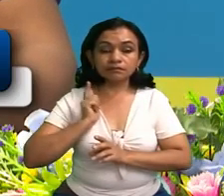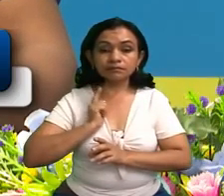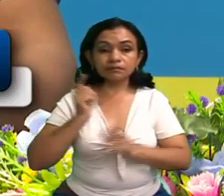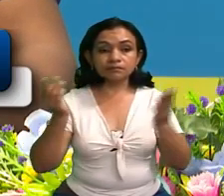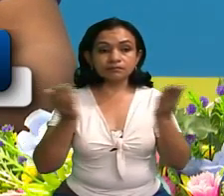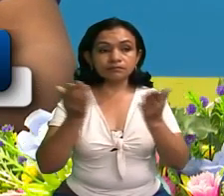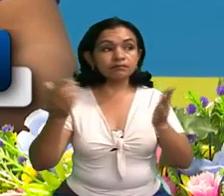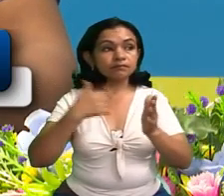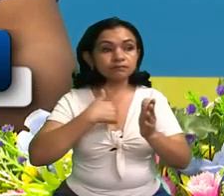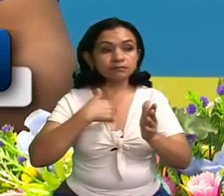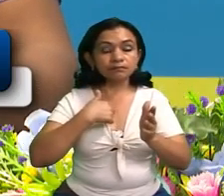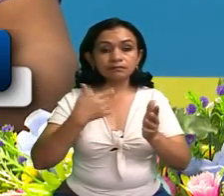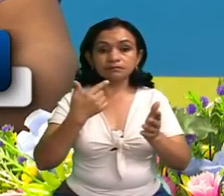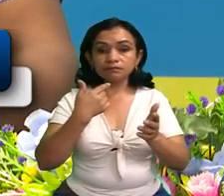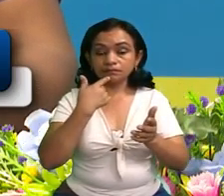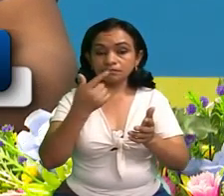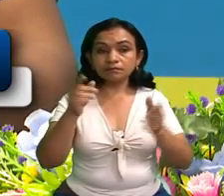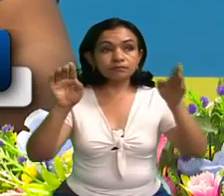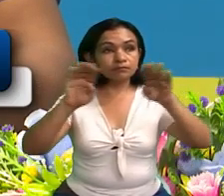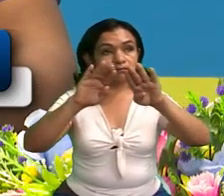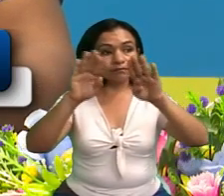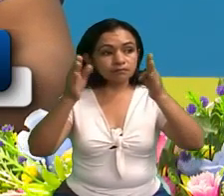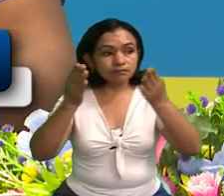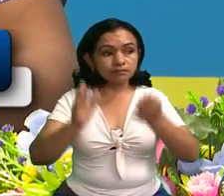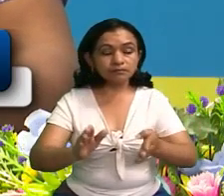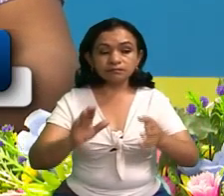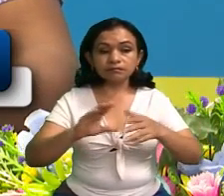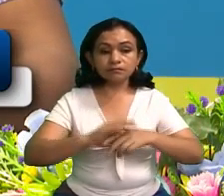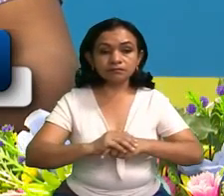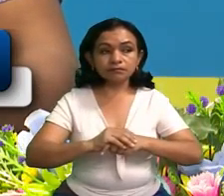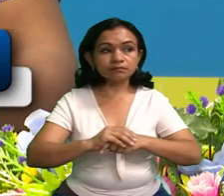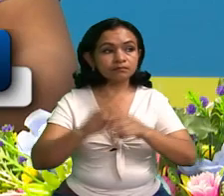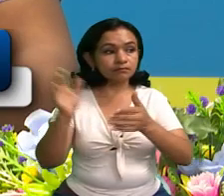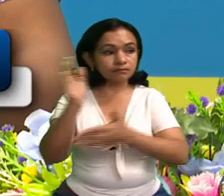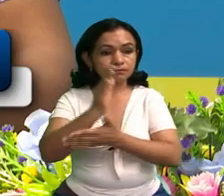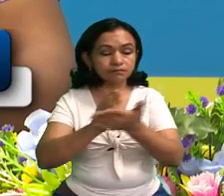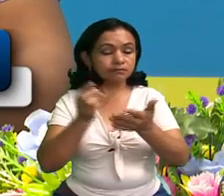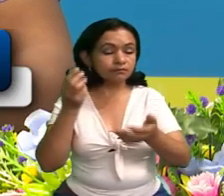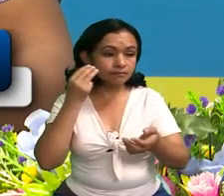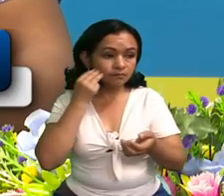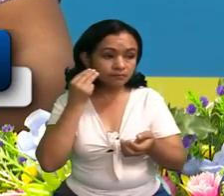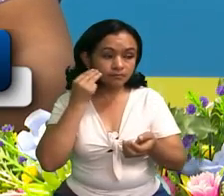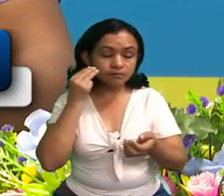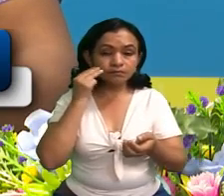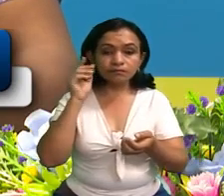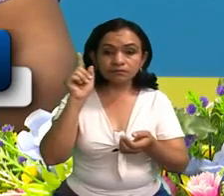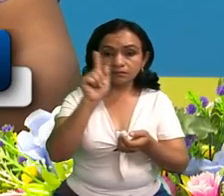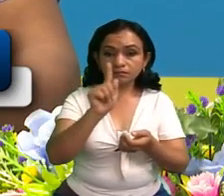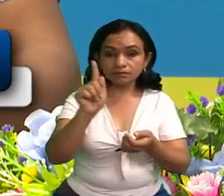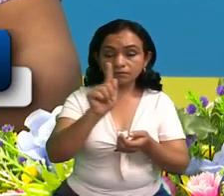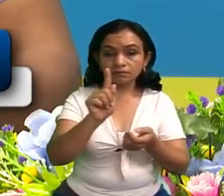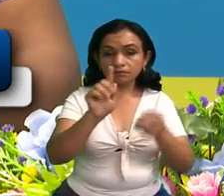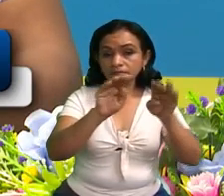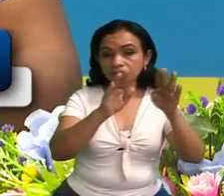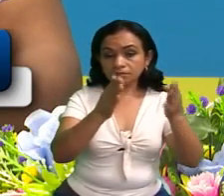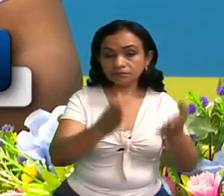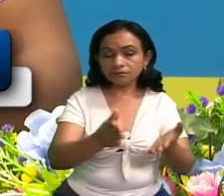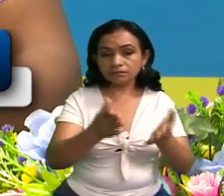tengo, bueno, en el caso de las mujeres que se presentan más, su mamá, su tía que tiene celulitis.